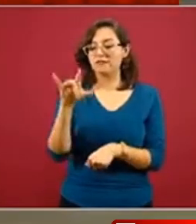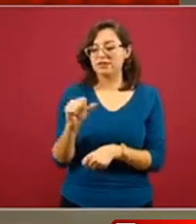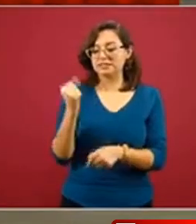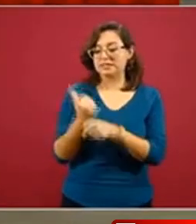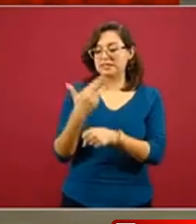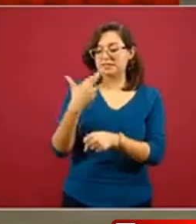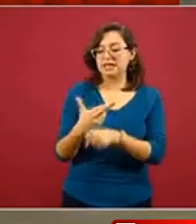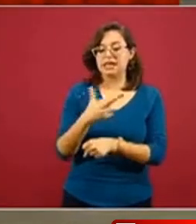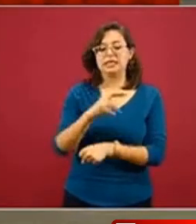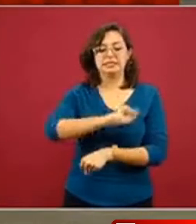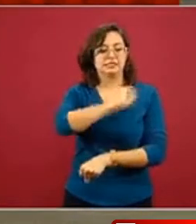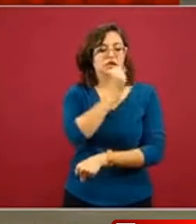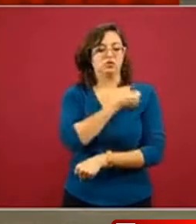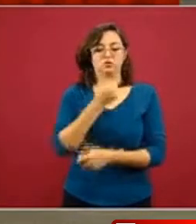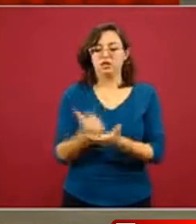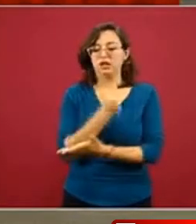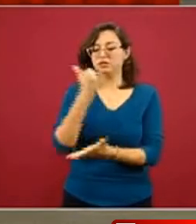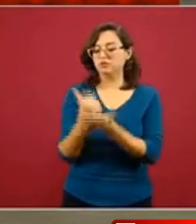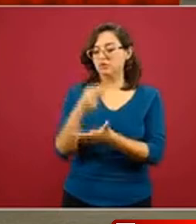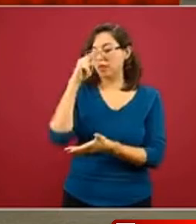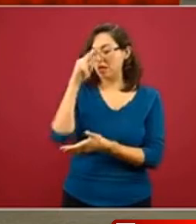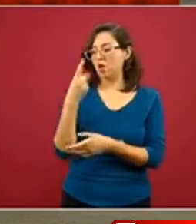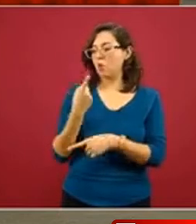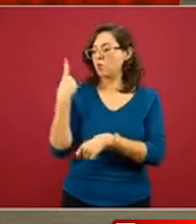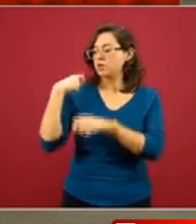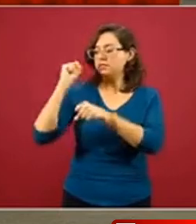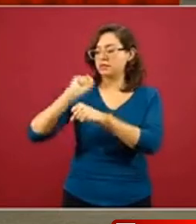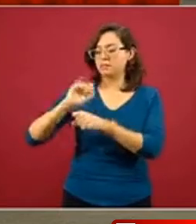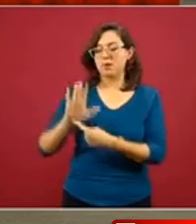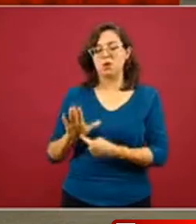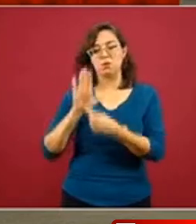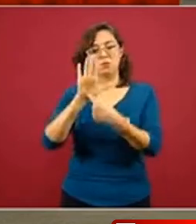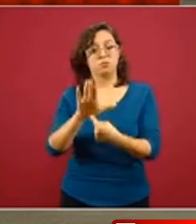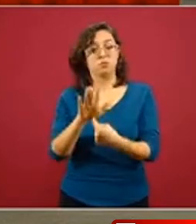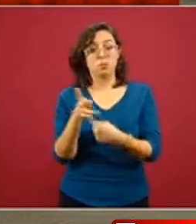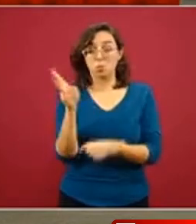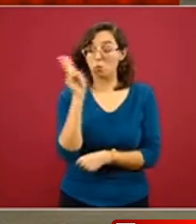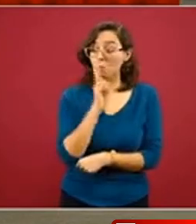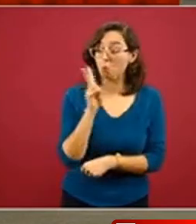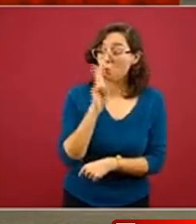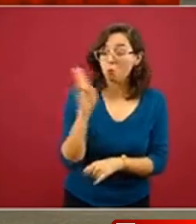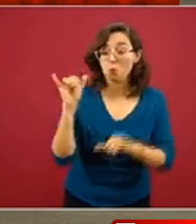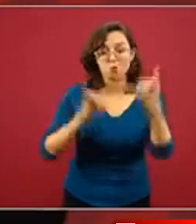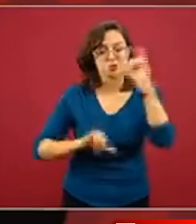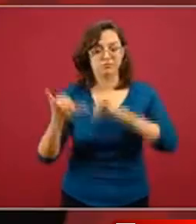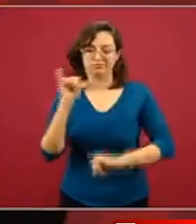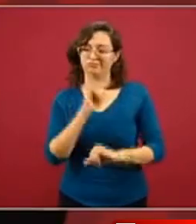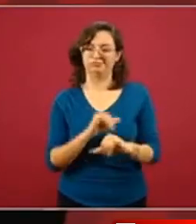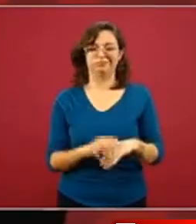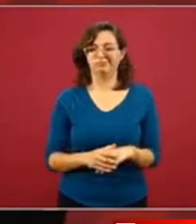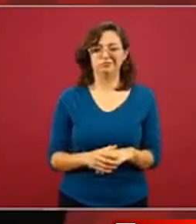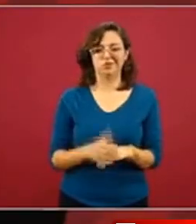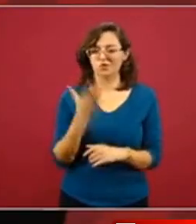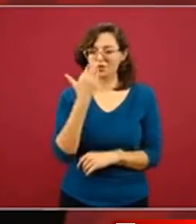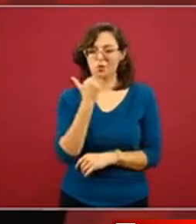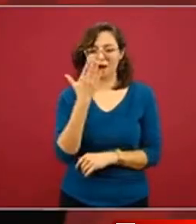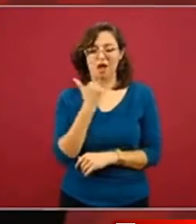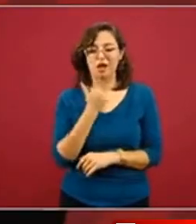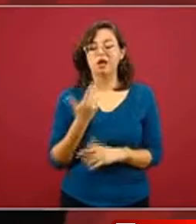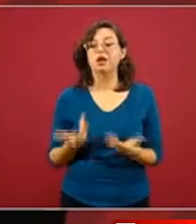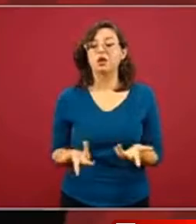México, lo presentó aquí la semana pasada. No es un programa para hacer pruebas, es un